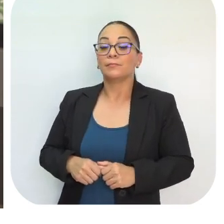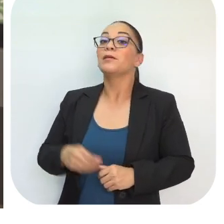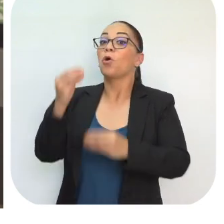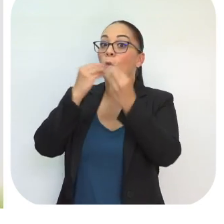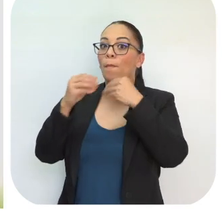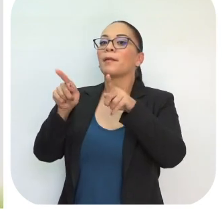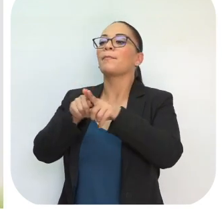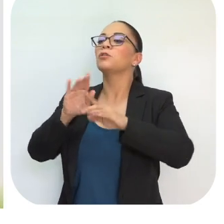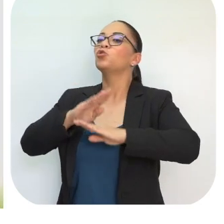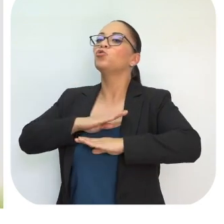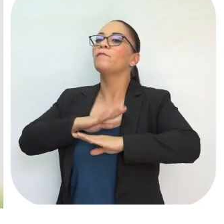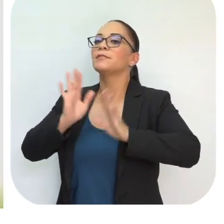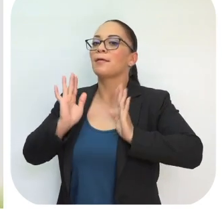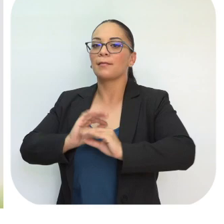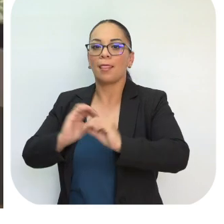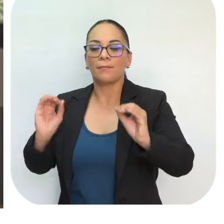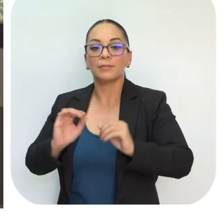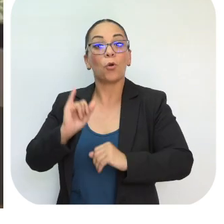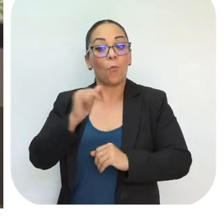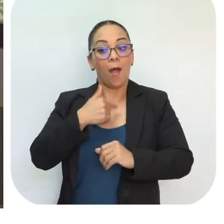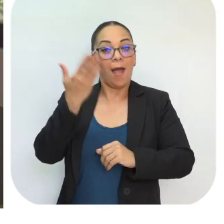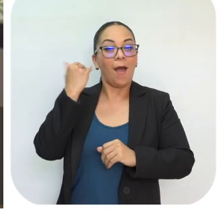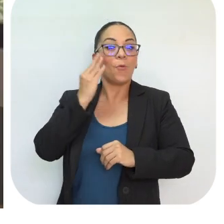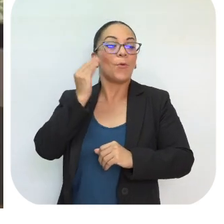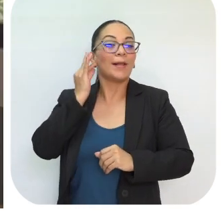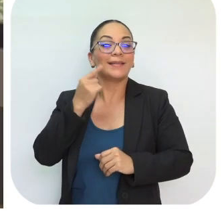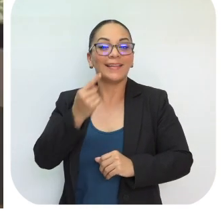suficiente. Como decía mi abuelita, vea, uno tiene